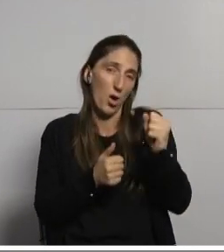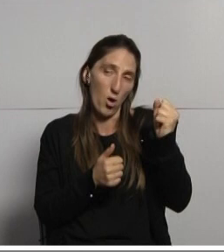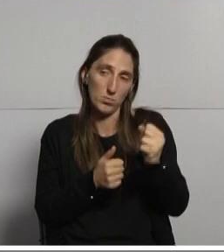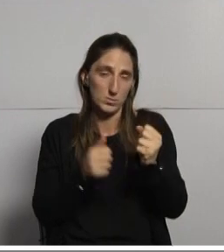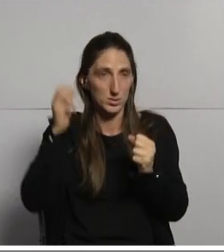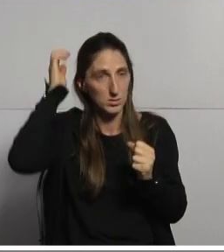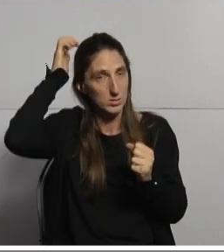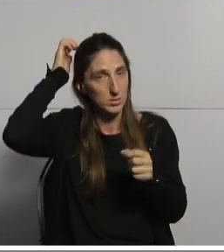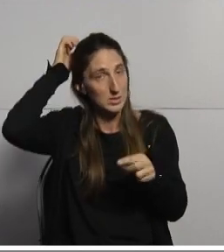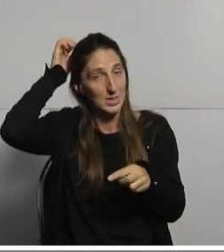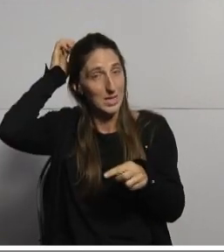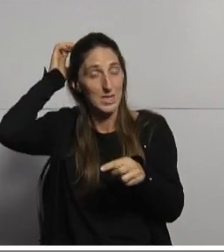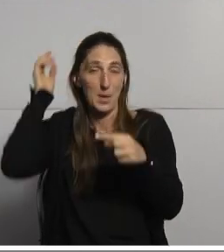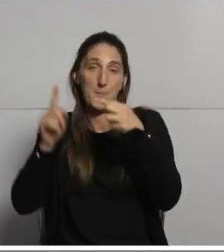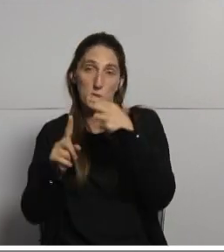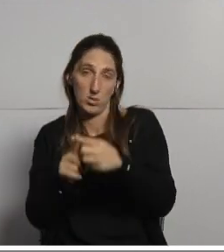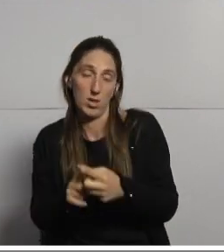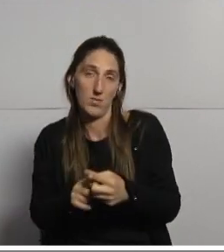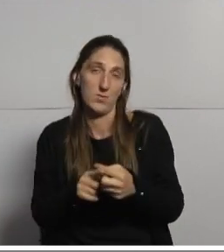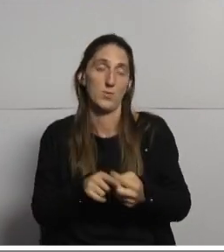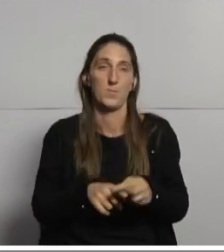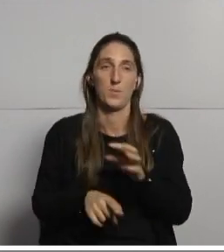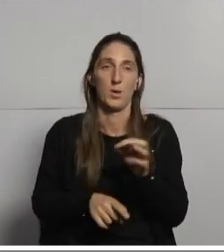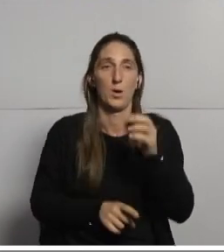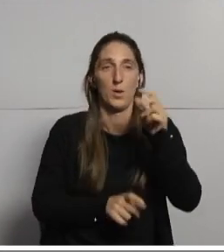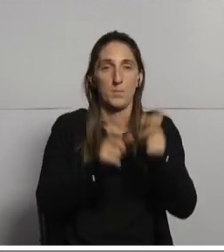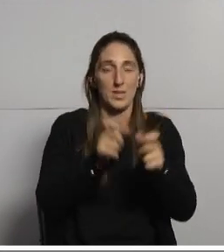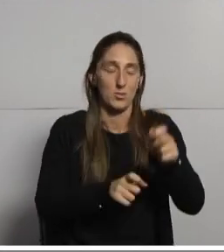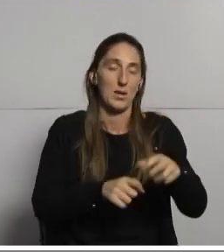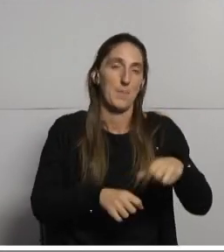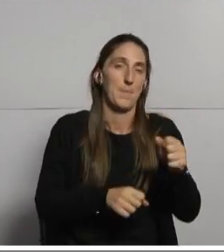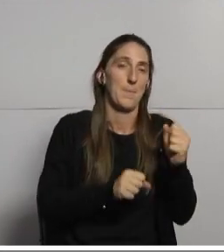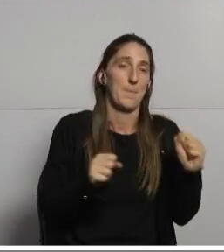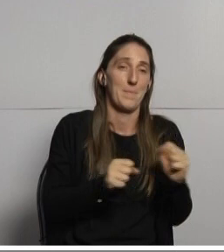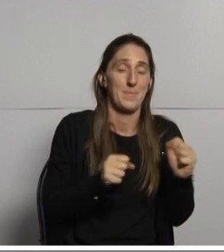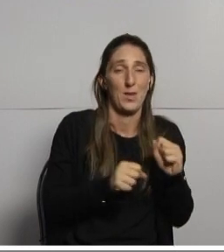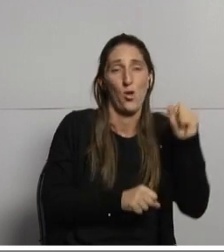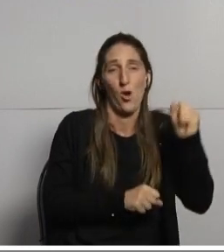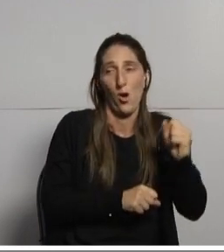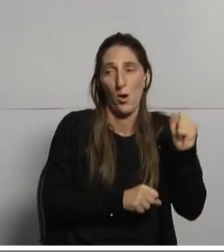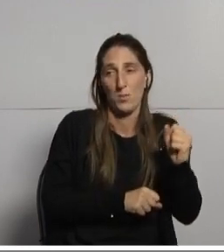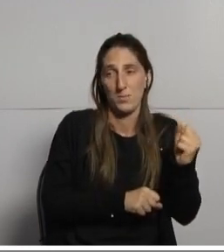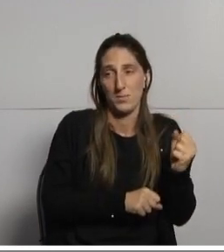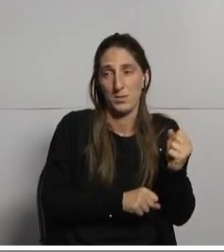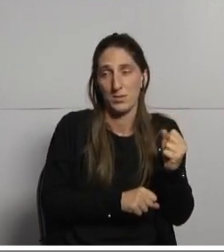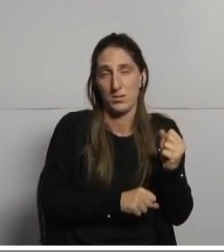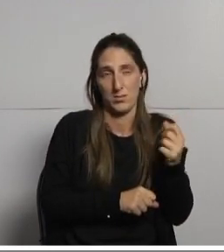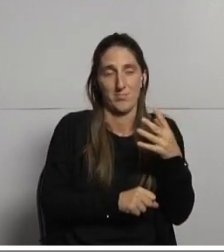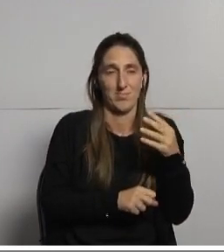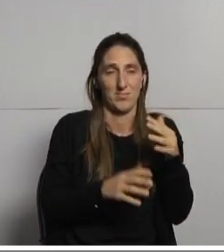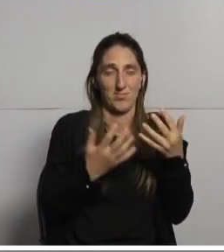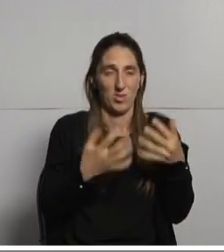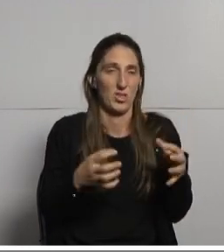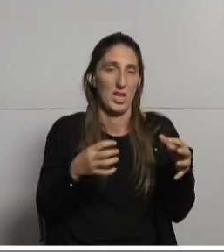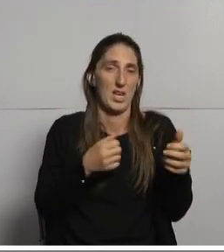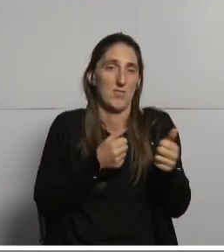dar positivo. La gente quizás tenga más miedo de usar el transporte público por medio de la aglomeración,